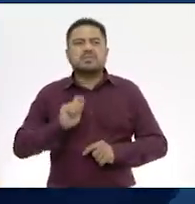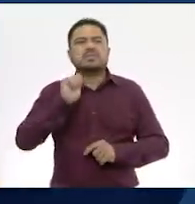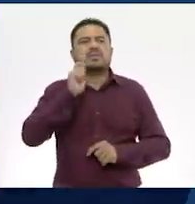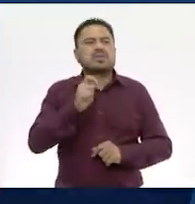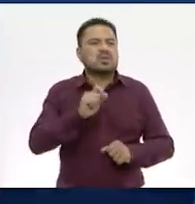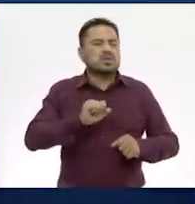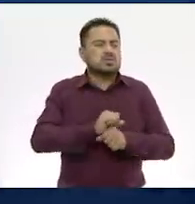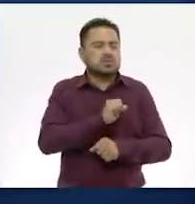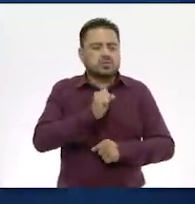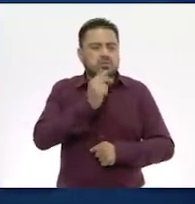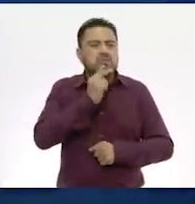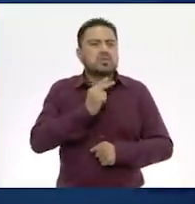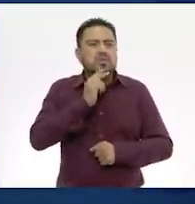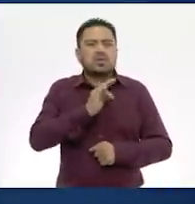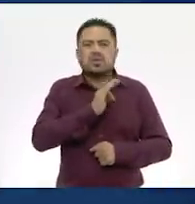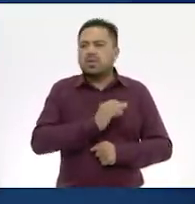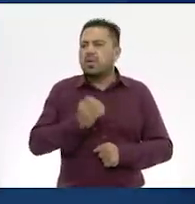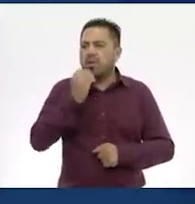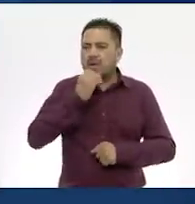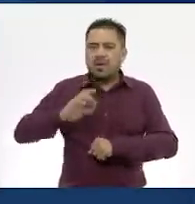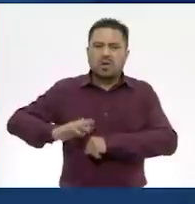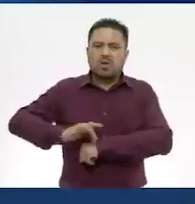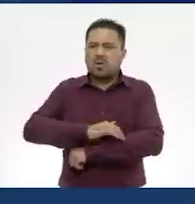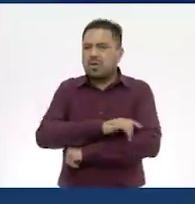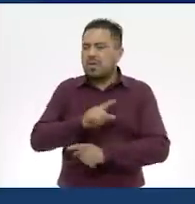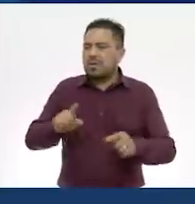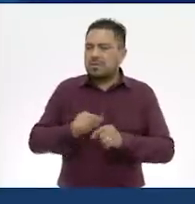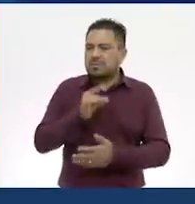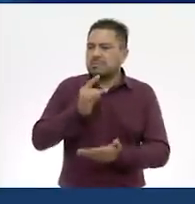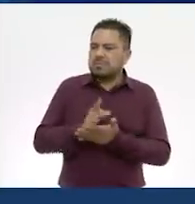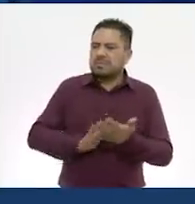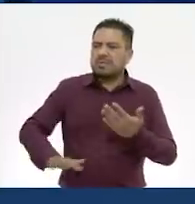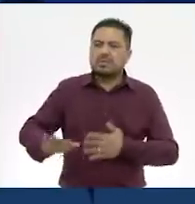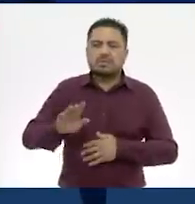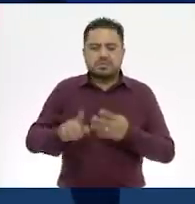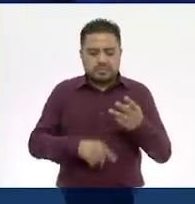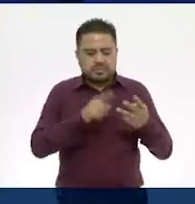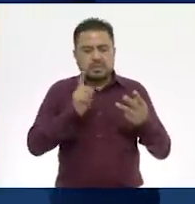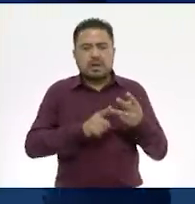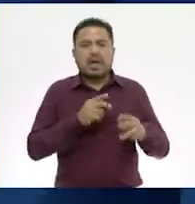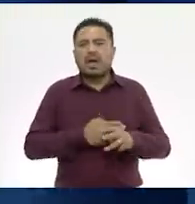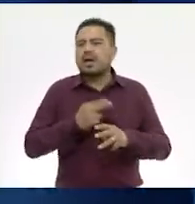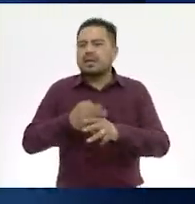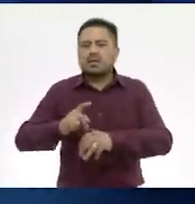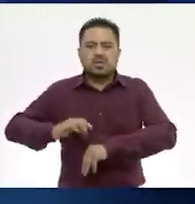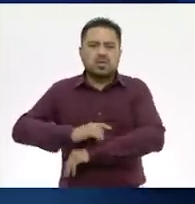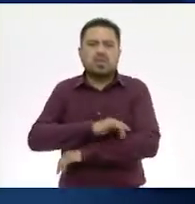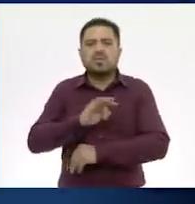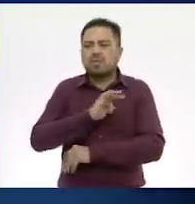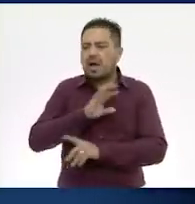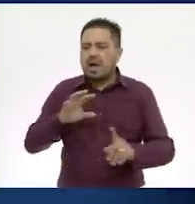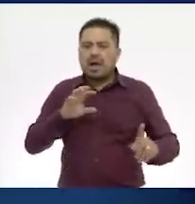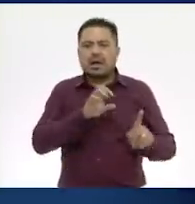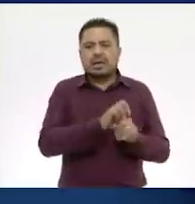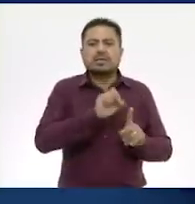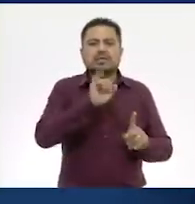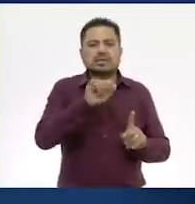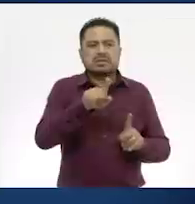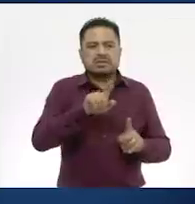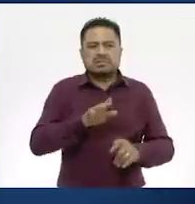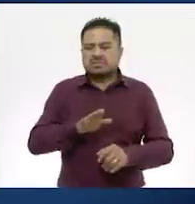puro dulce, se lo comen las hormigas. El número 3, hasta una hormiga muerde si la